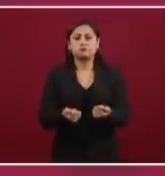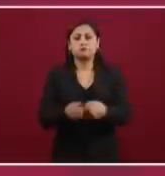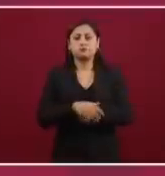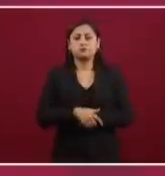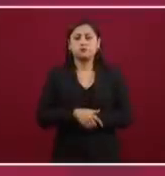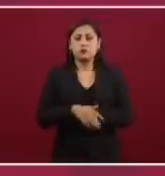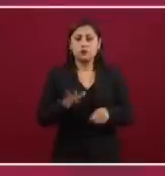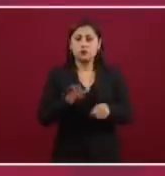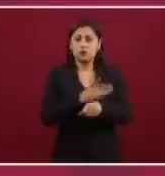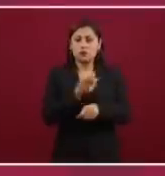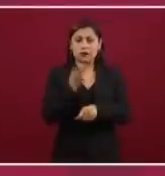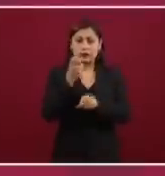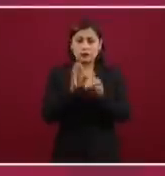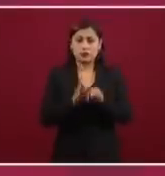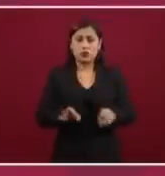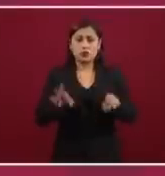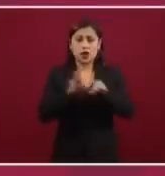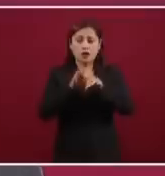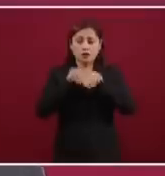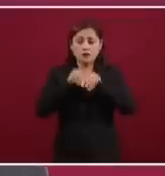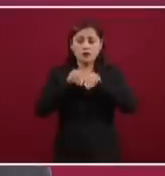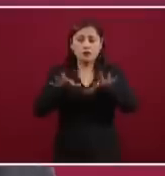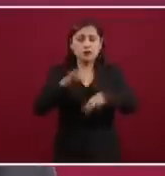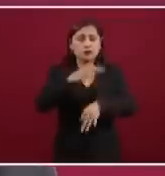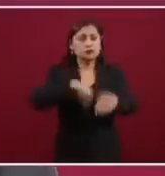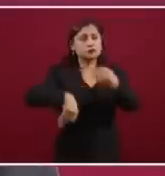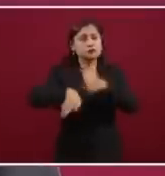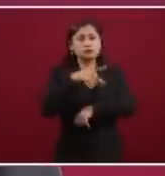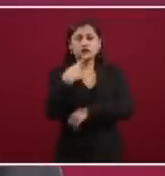garantizar el derecho a la información.